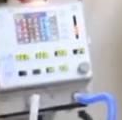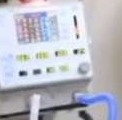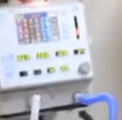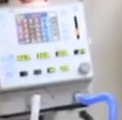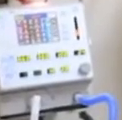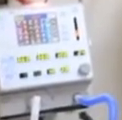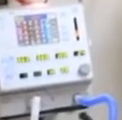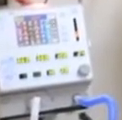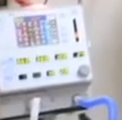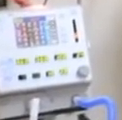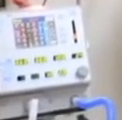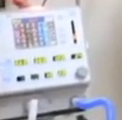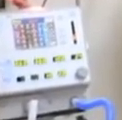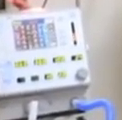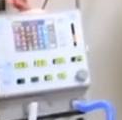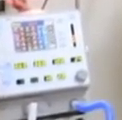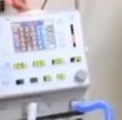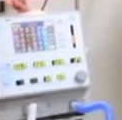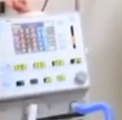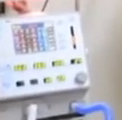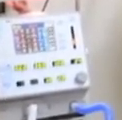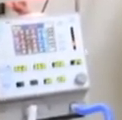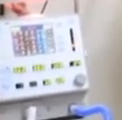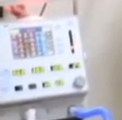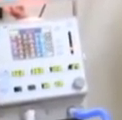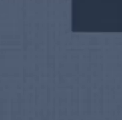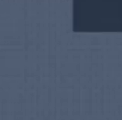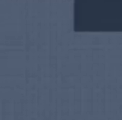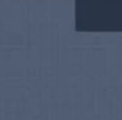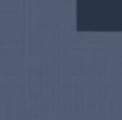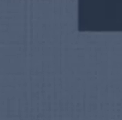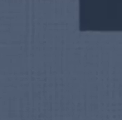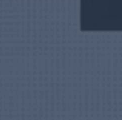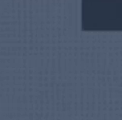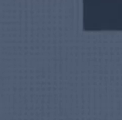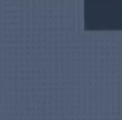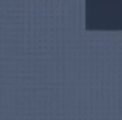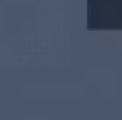algo que yo quiera tomar en lo que la ciencia